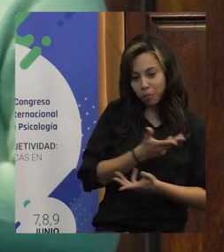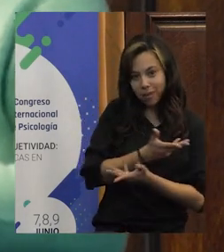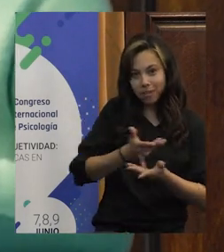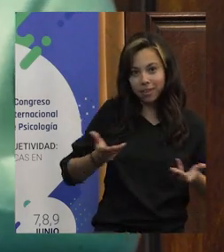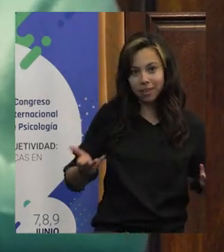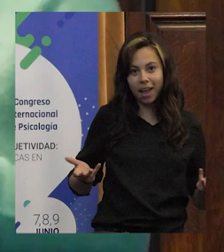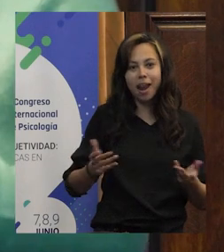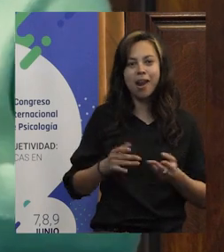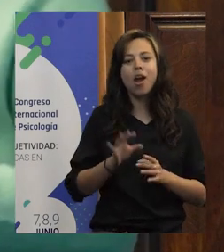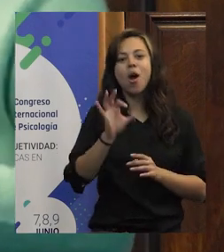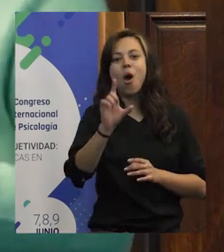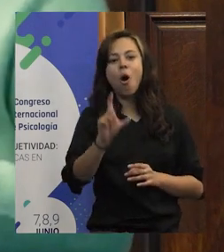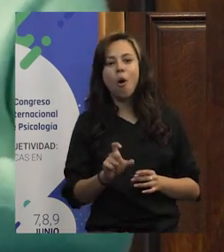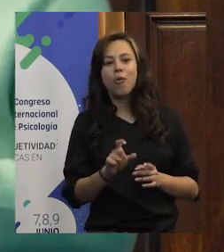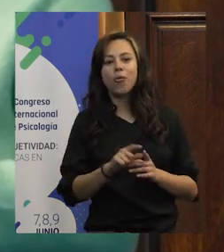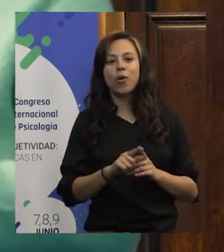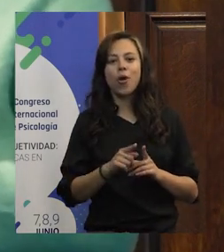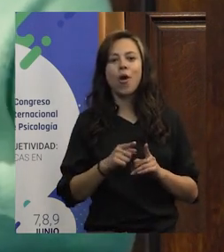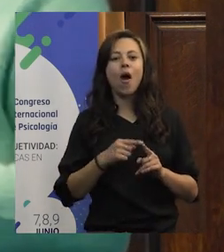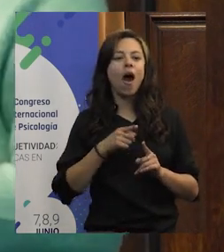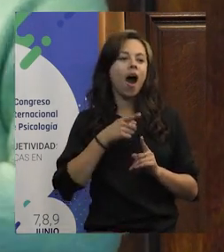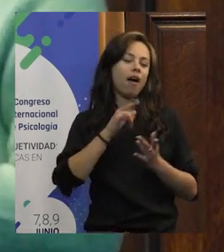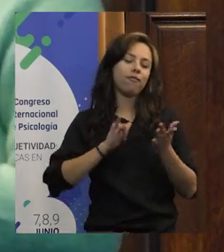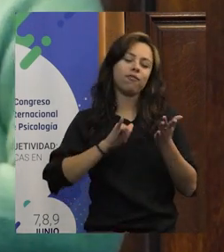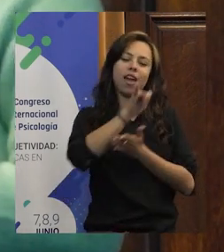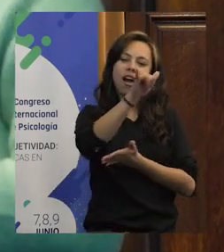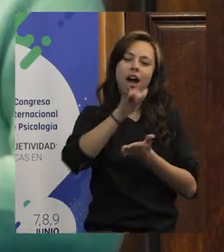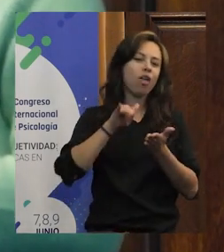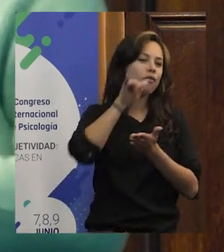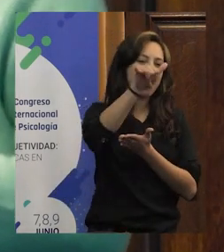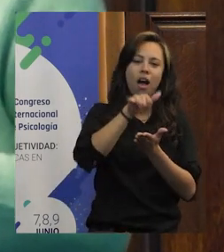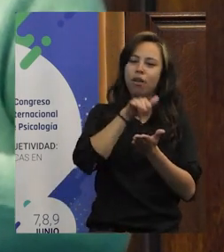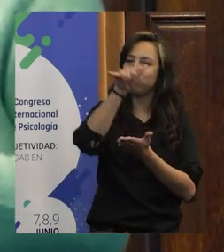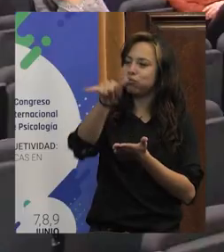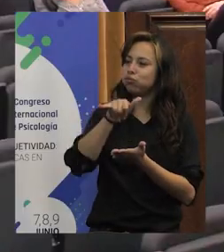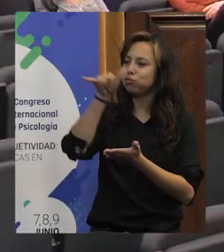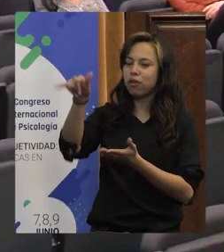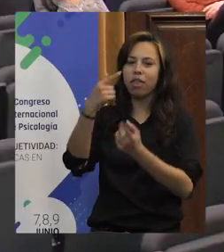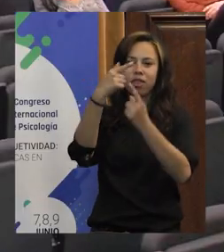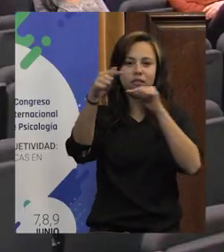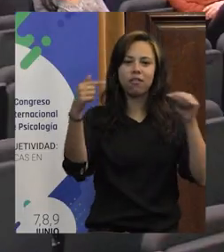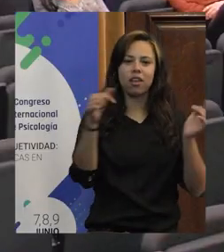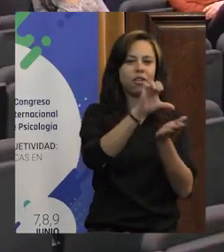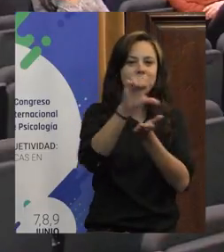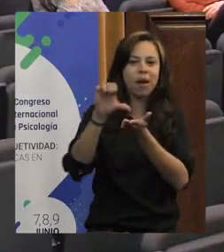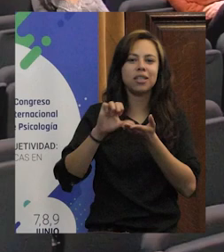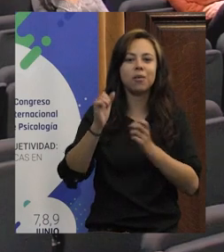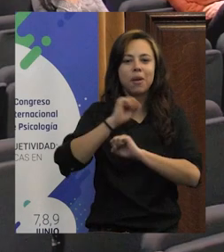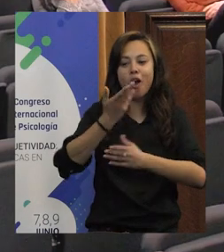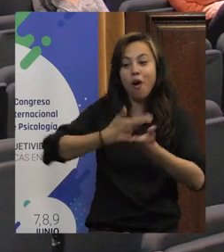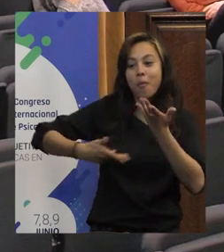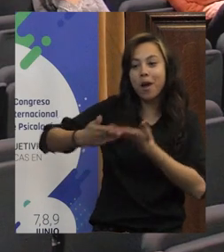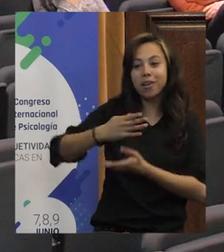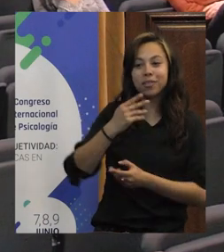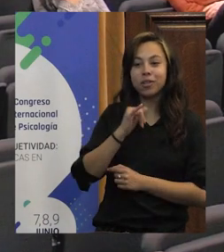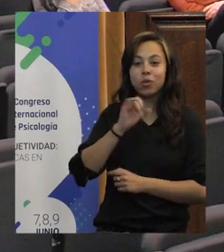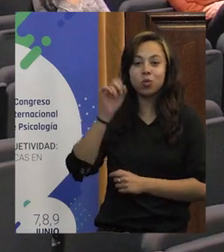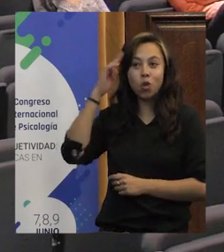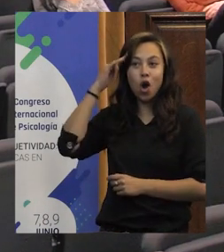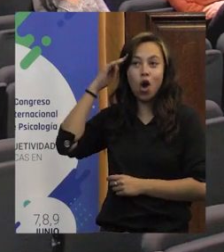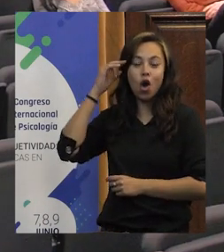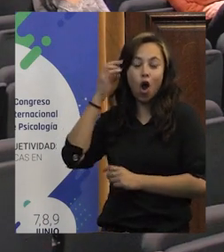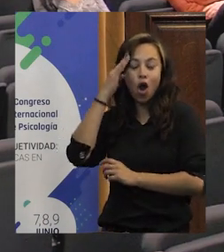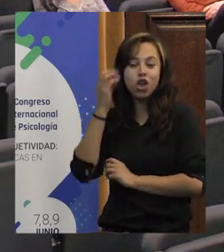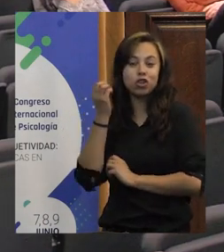haciendo pasajes por distintos lugares del mundo, en esto de poner a compartir sus saberes. Es